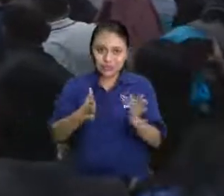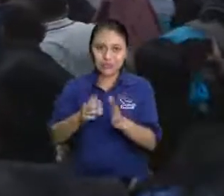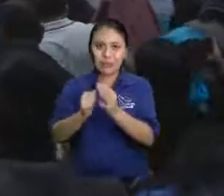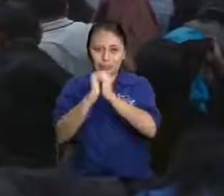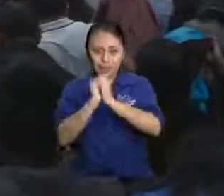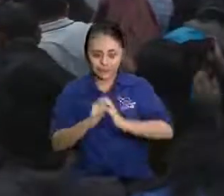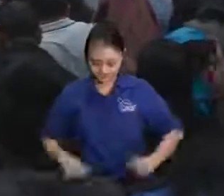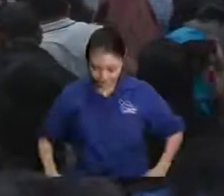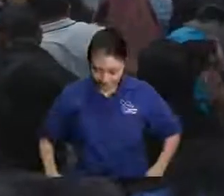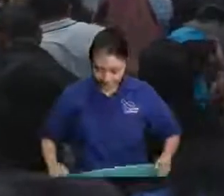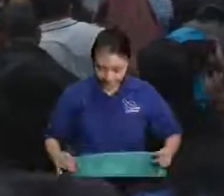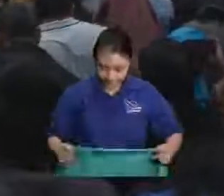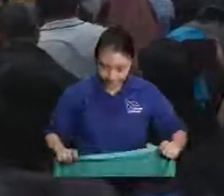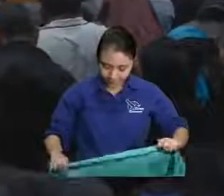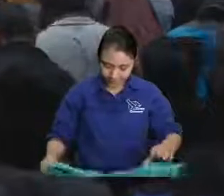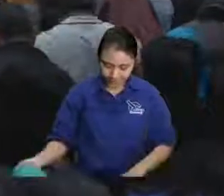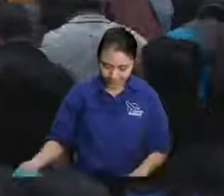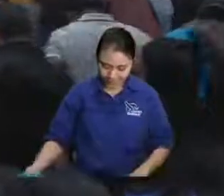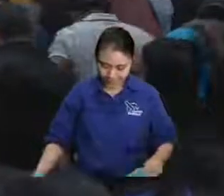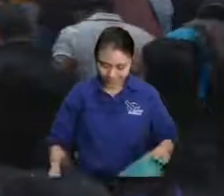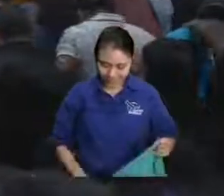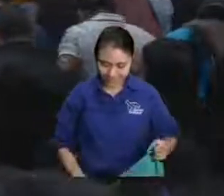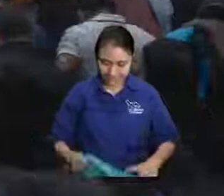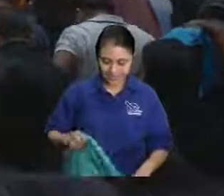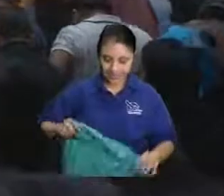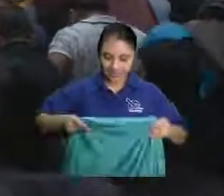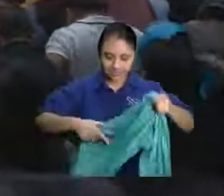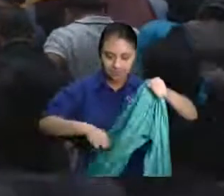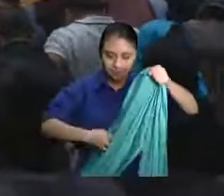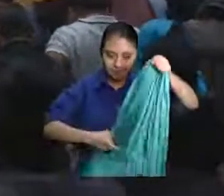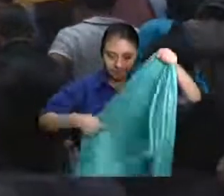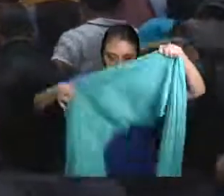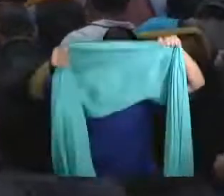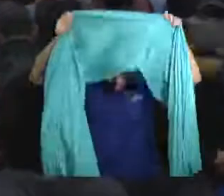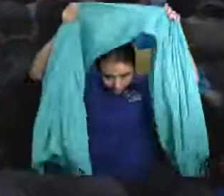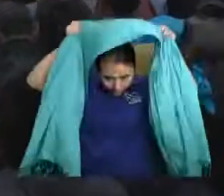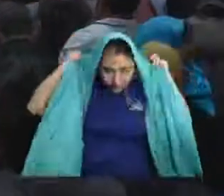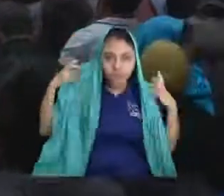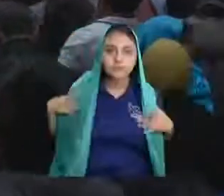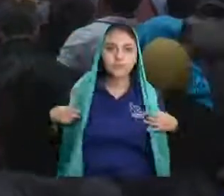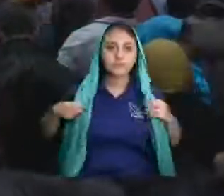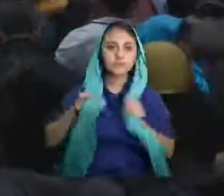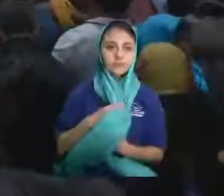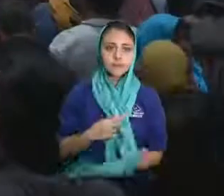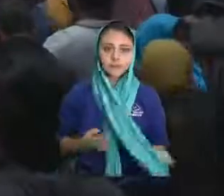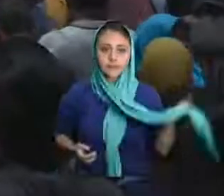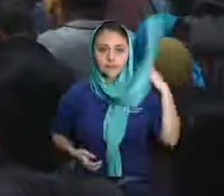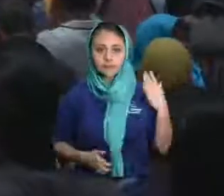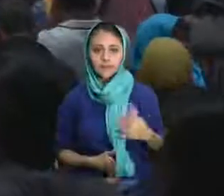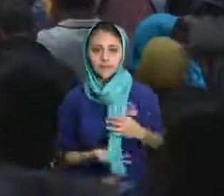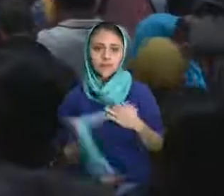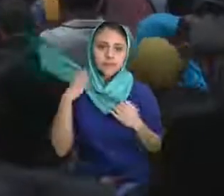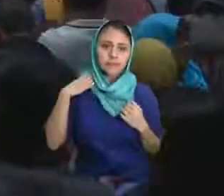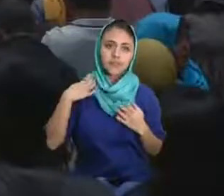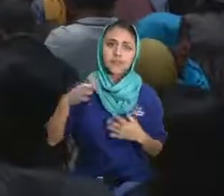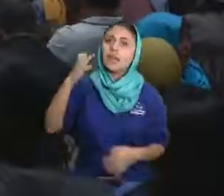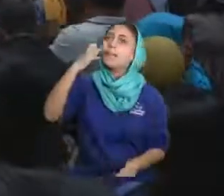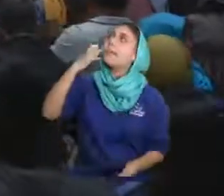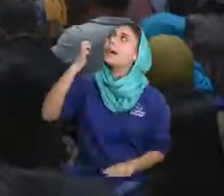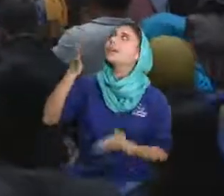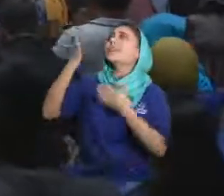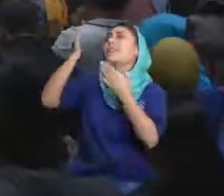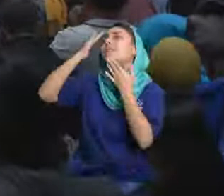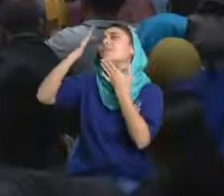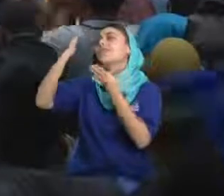Padre, te damos gracias, Señor. No permitas que nosotros en ningún momento desestimemos,